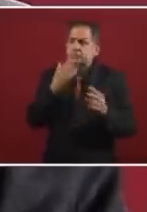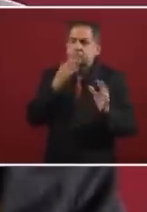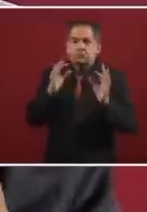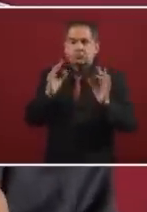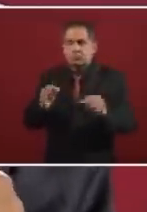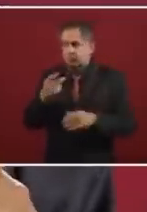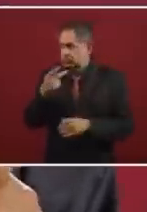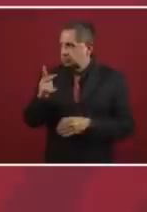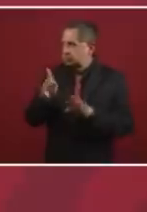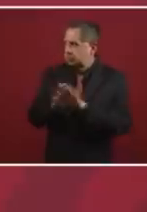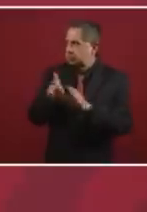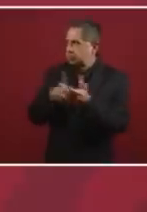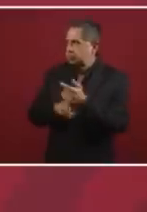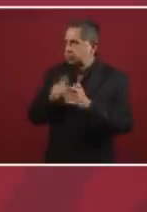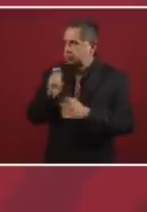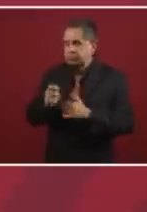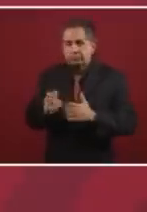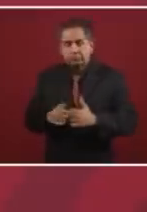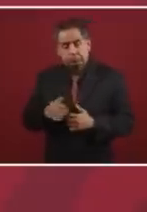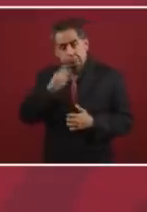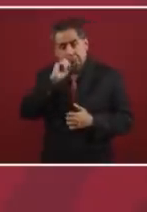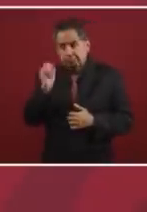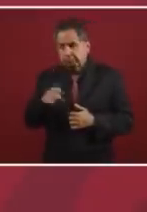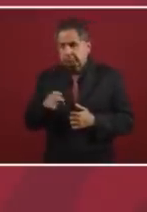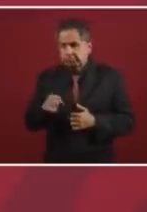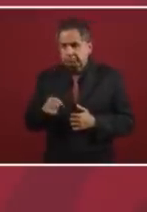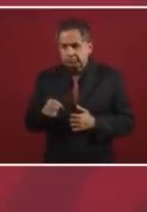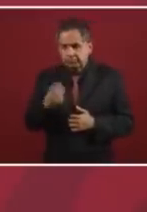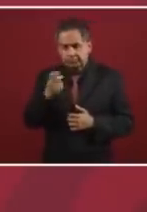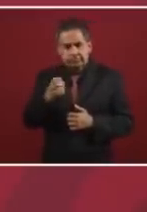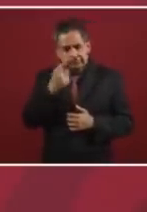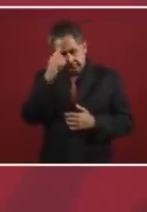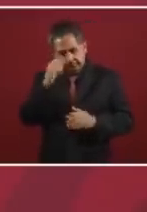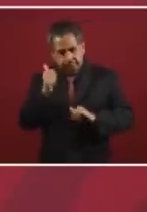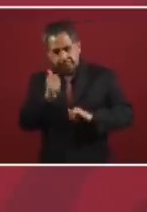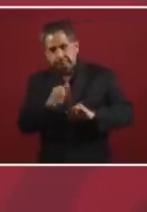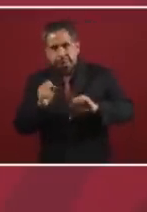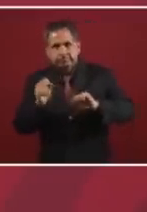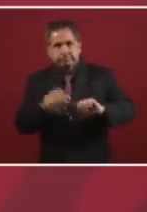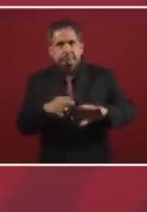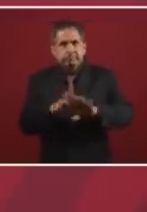pero también por ese abandono